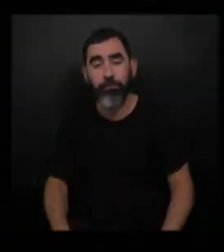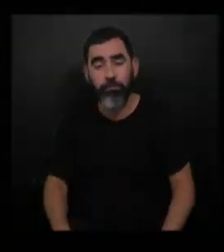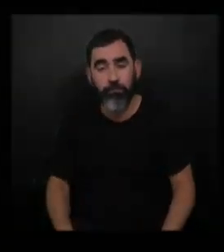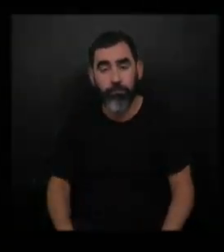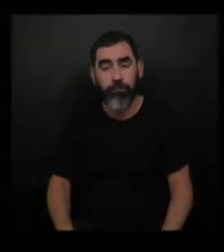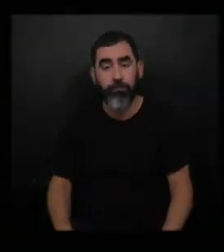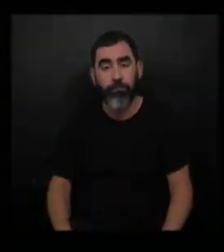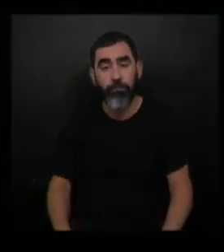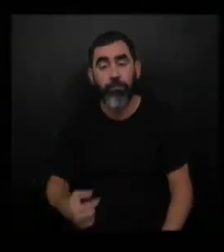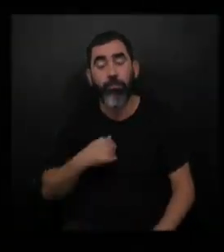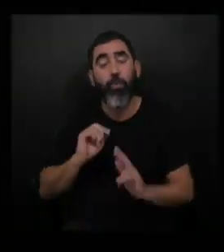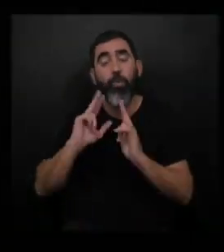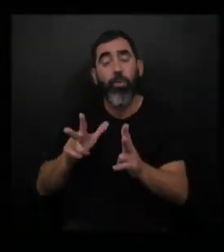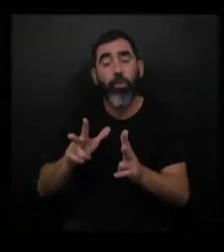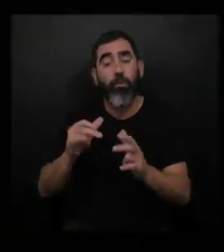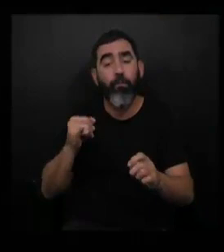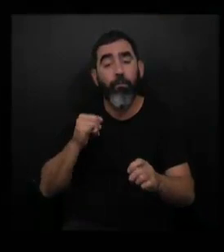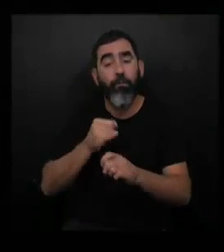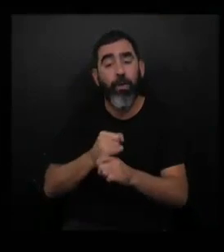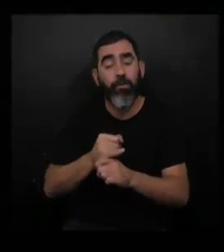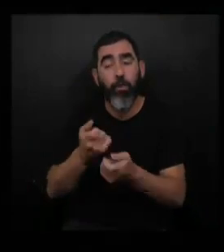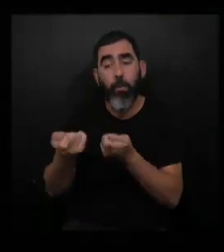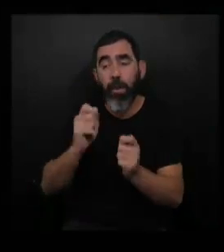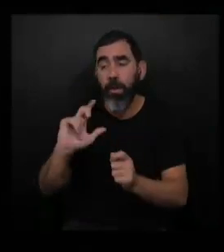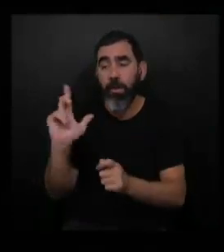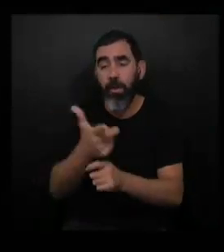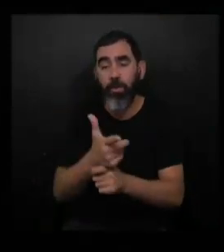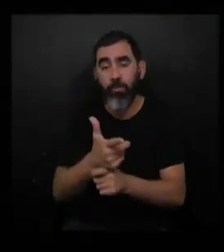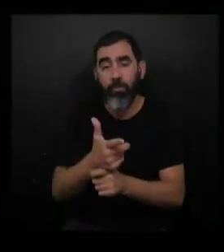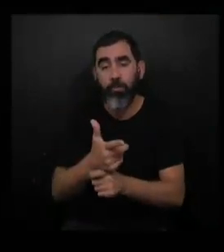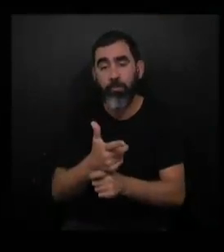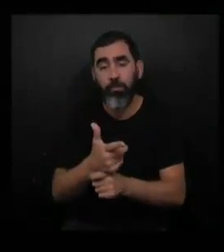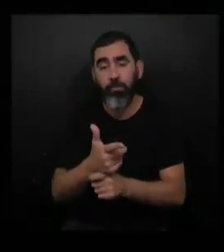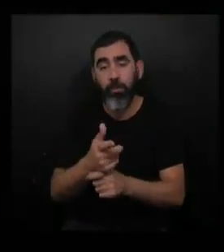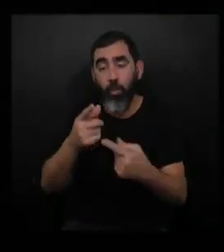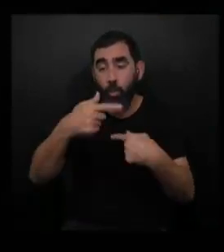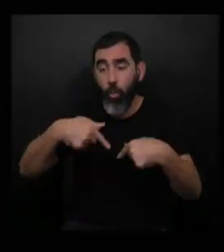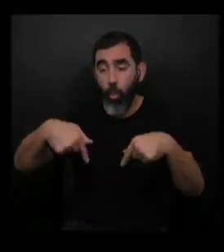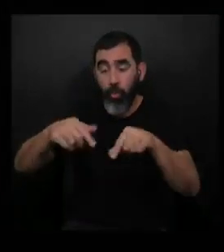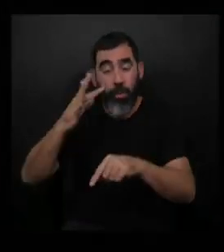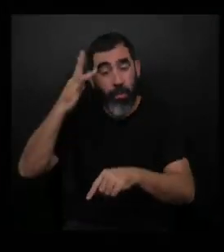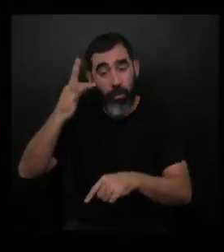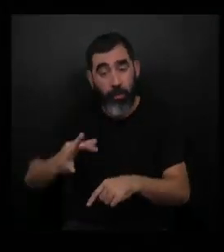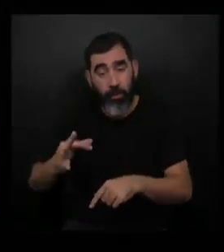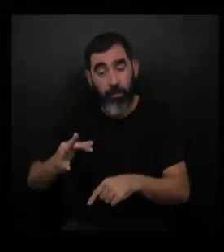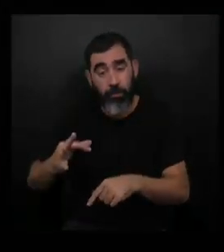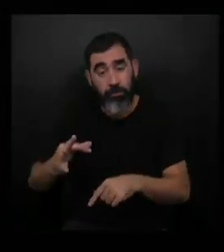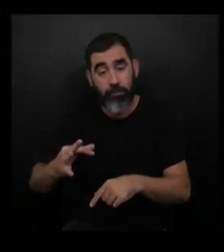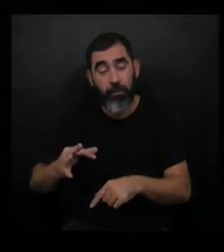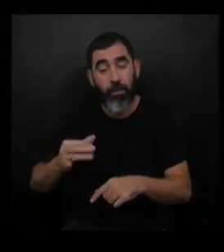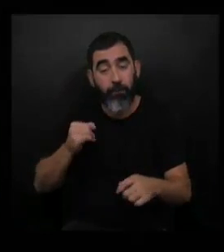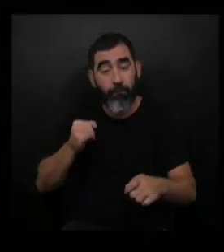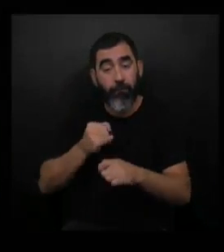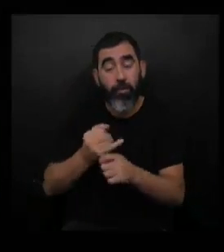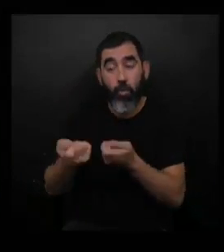las cosas que yo digo es, los fallos de mercado no existen. Si ustedes consideran que hay un fallo